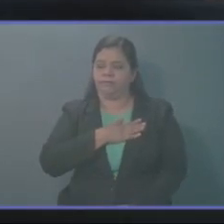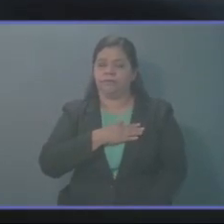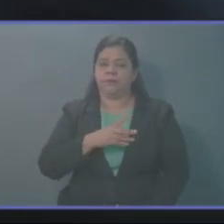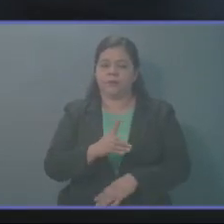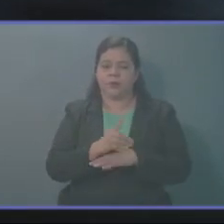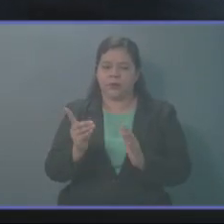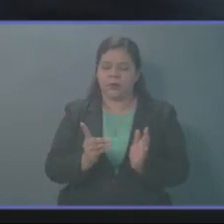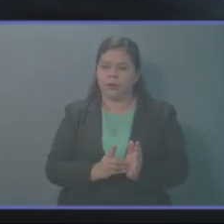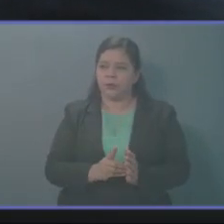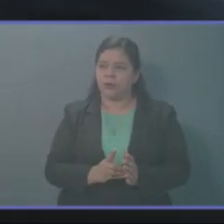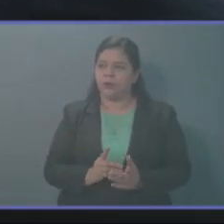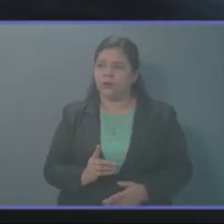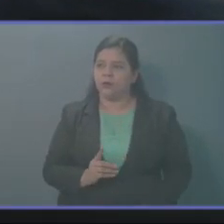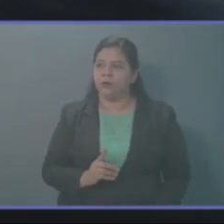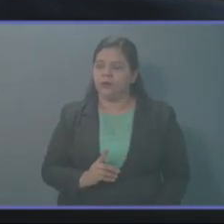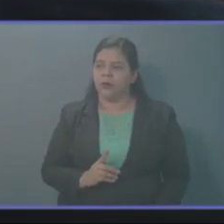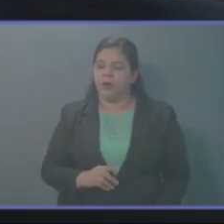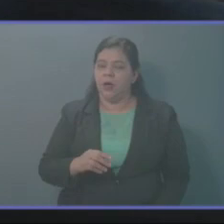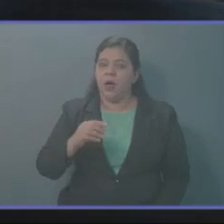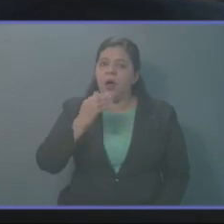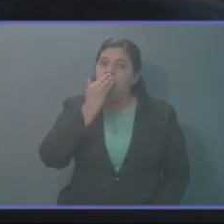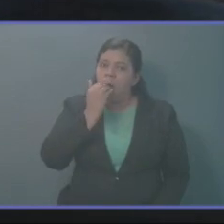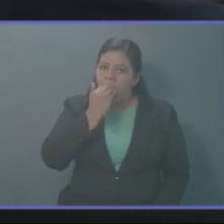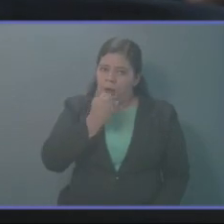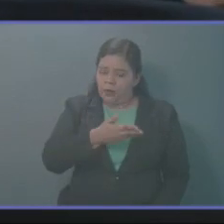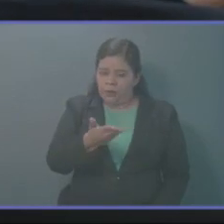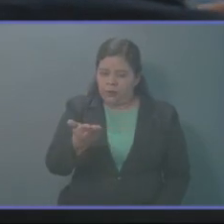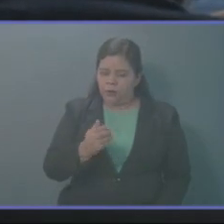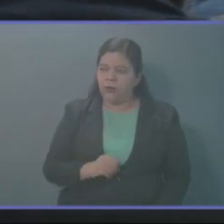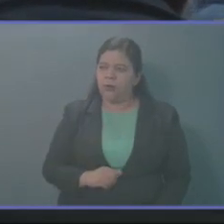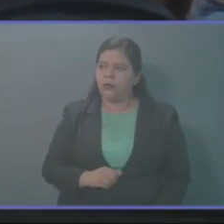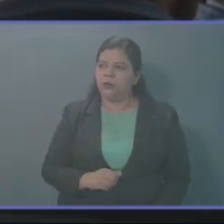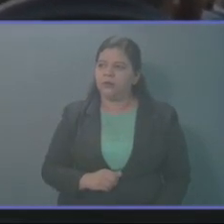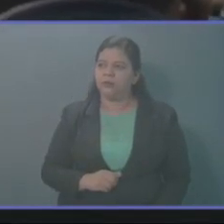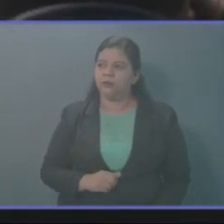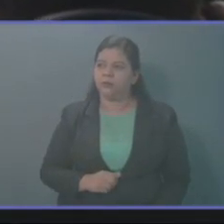Diputado Norman Quijano.